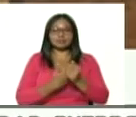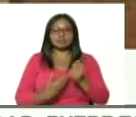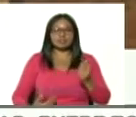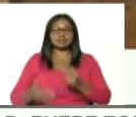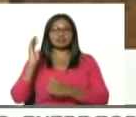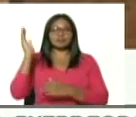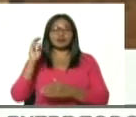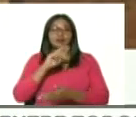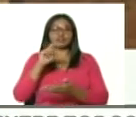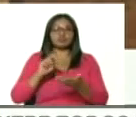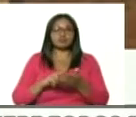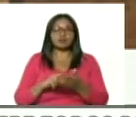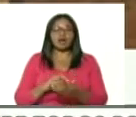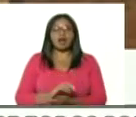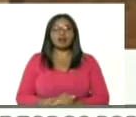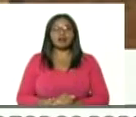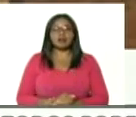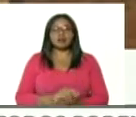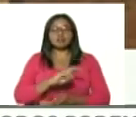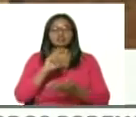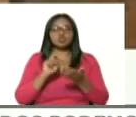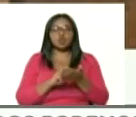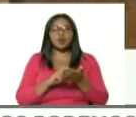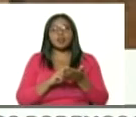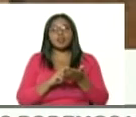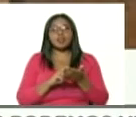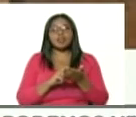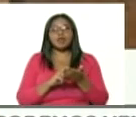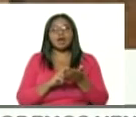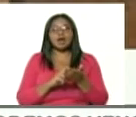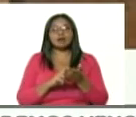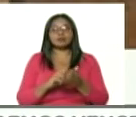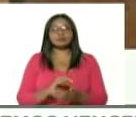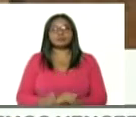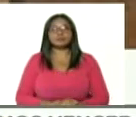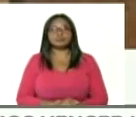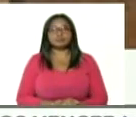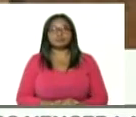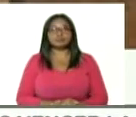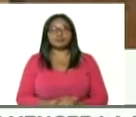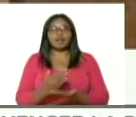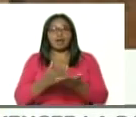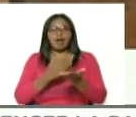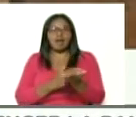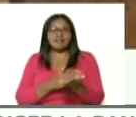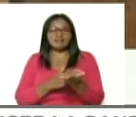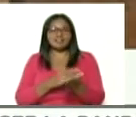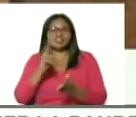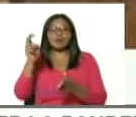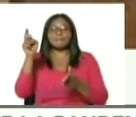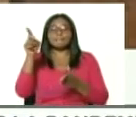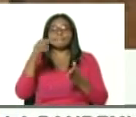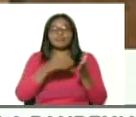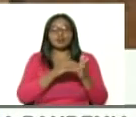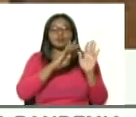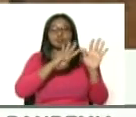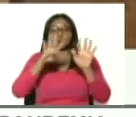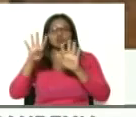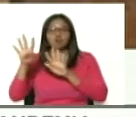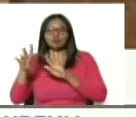Asamblea Nacional Constituyente de 1999, Aristóbulo, a mí me gustaría que tú te refirieras en tu